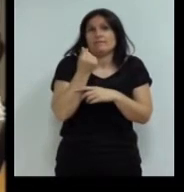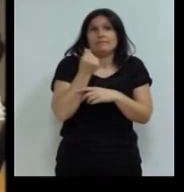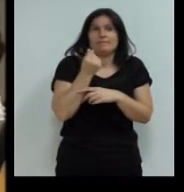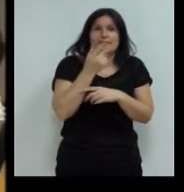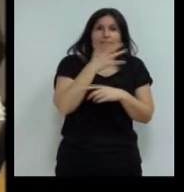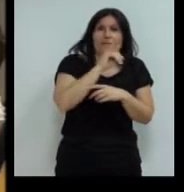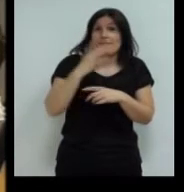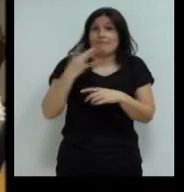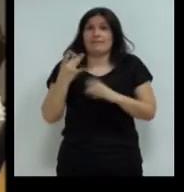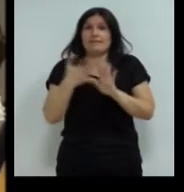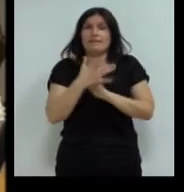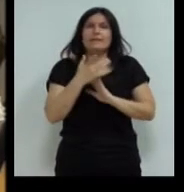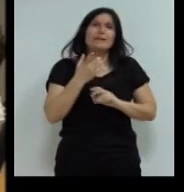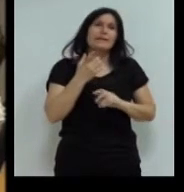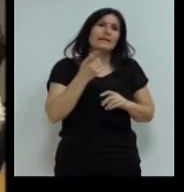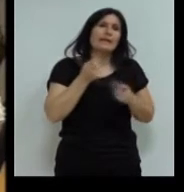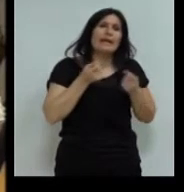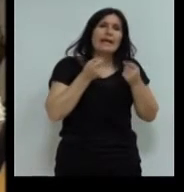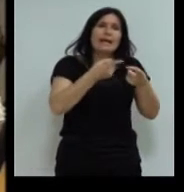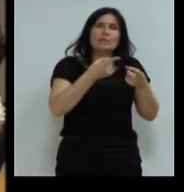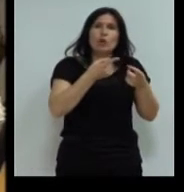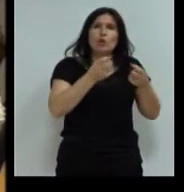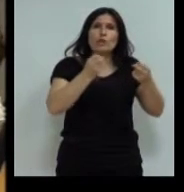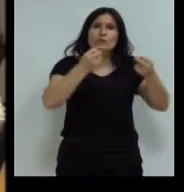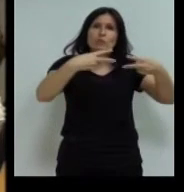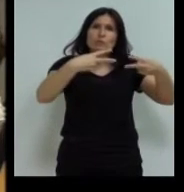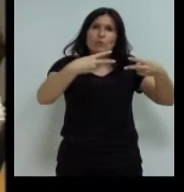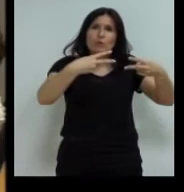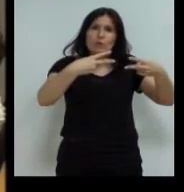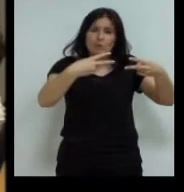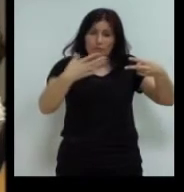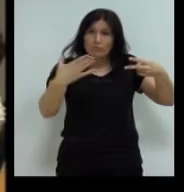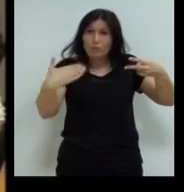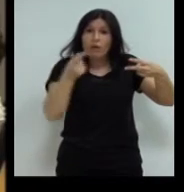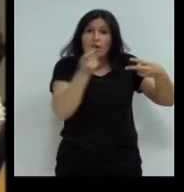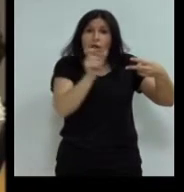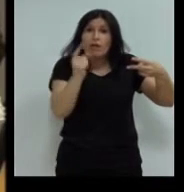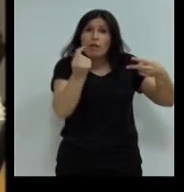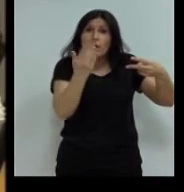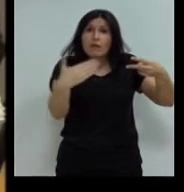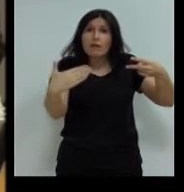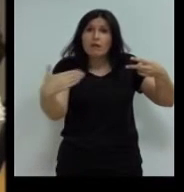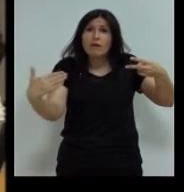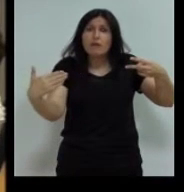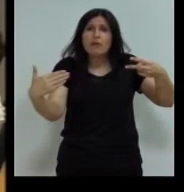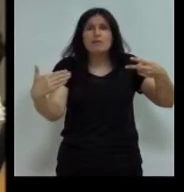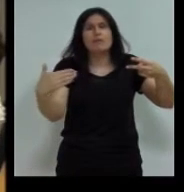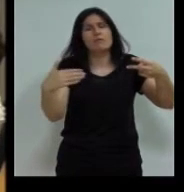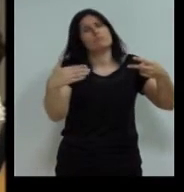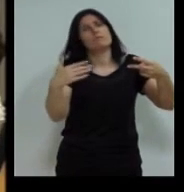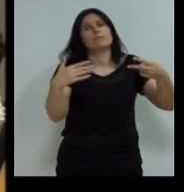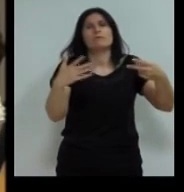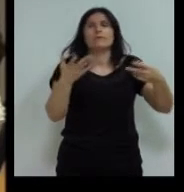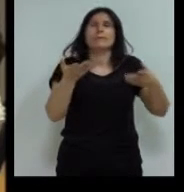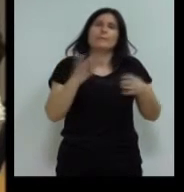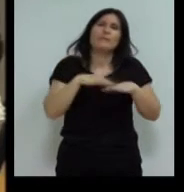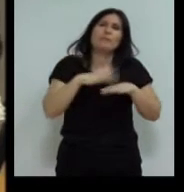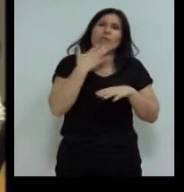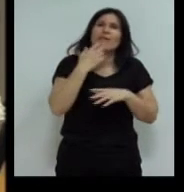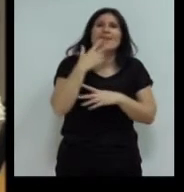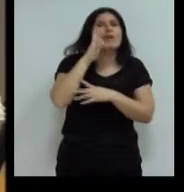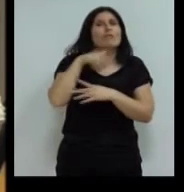dice gastos de subtítulo de educación, al lado no hay nada. Mire, ponga por lo menos, reconózcalo usted